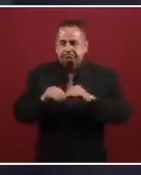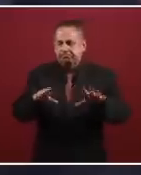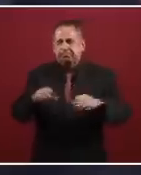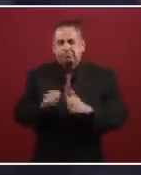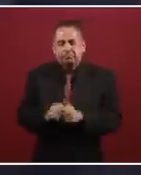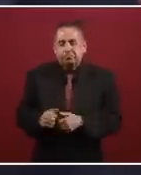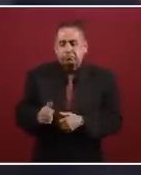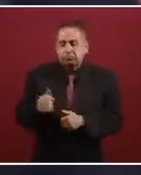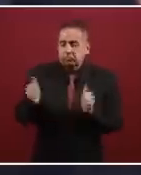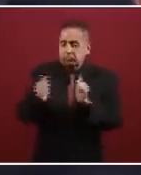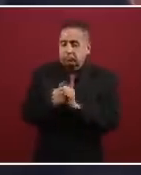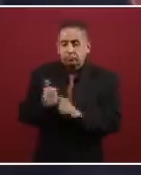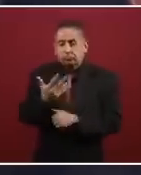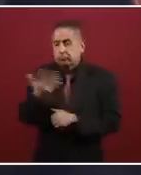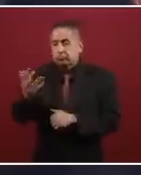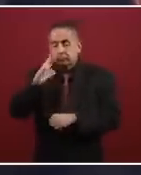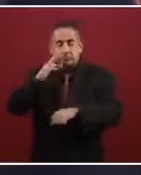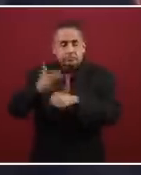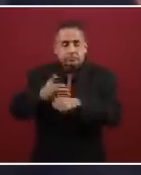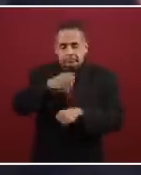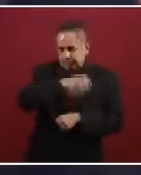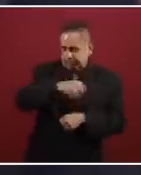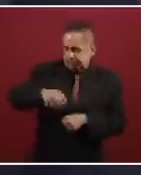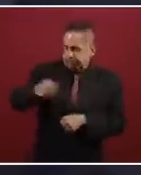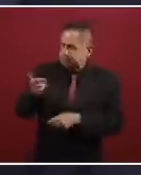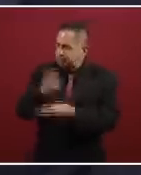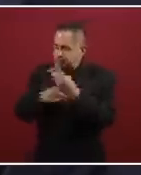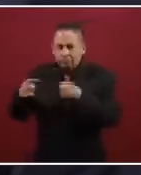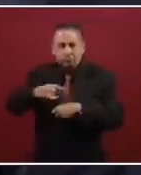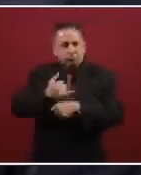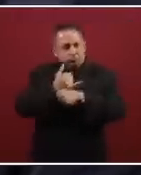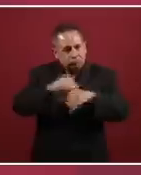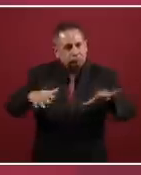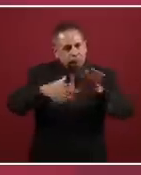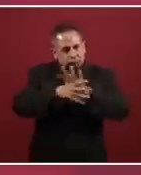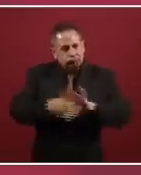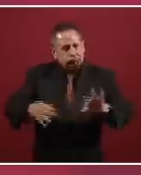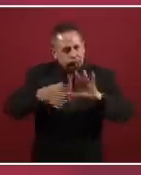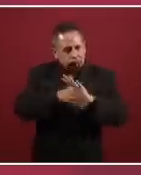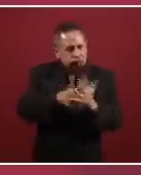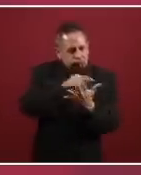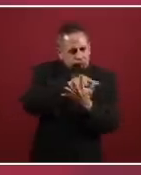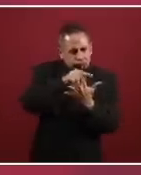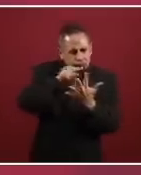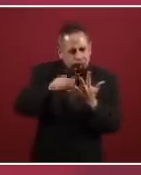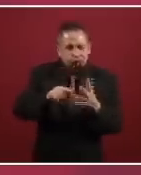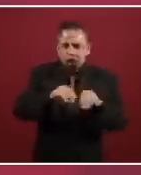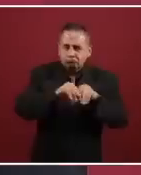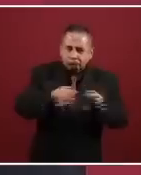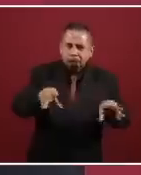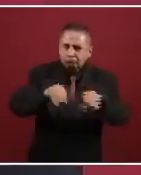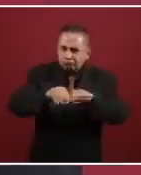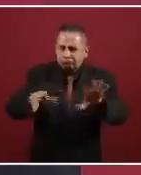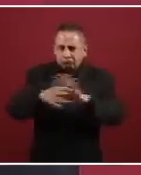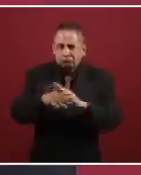5 responsables de áreas, les informen bien, ¿sí?